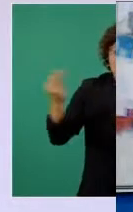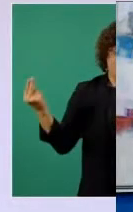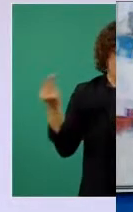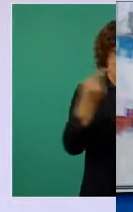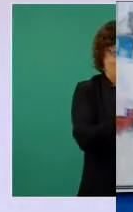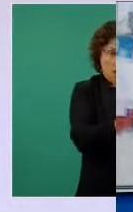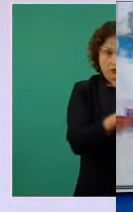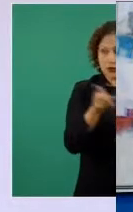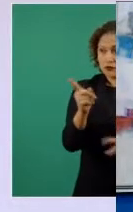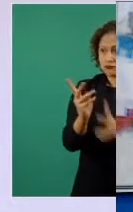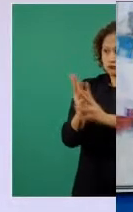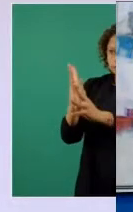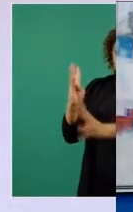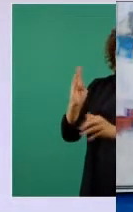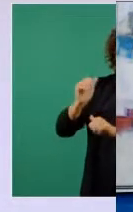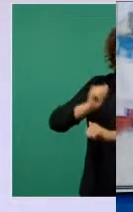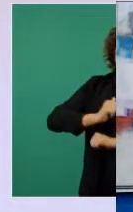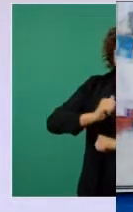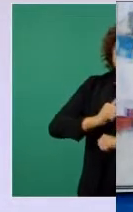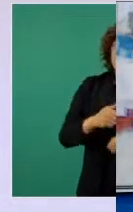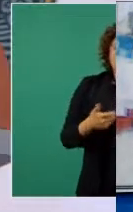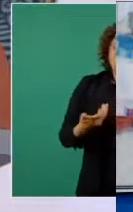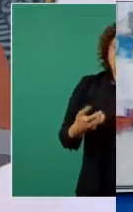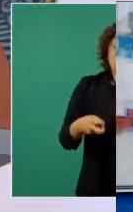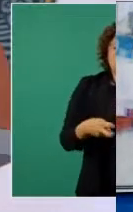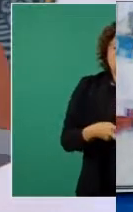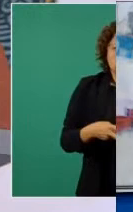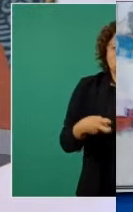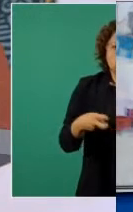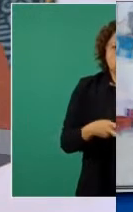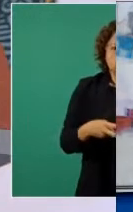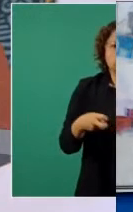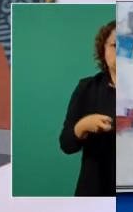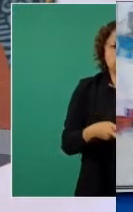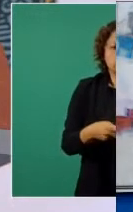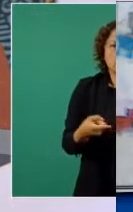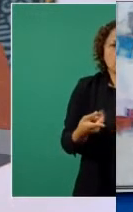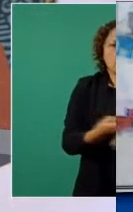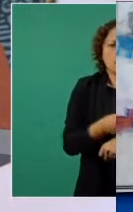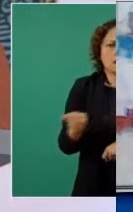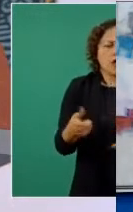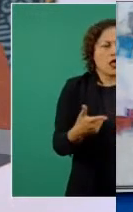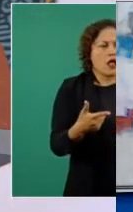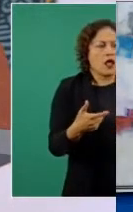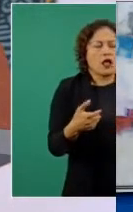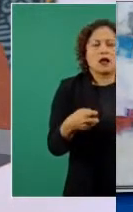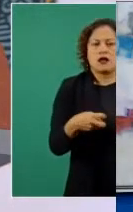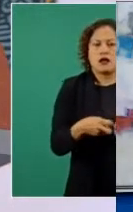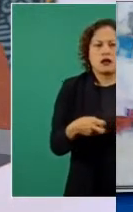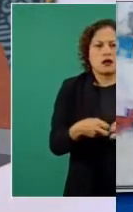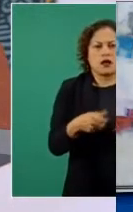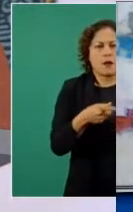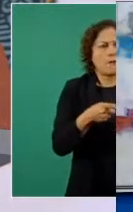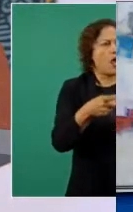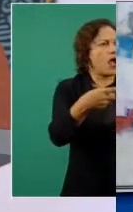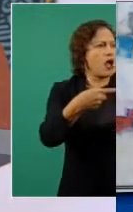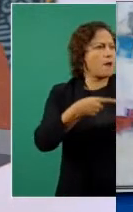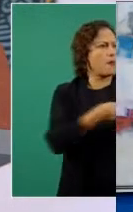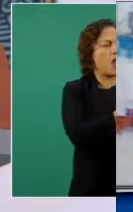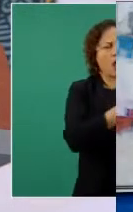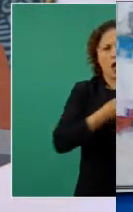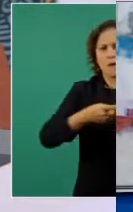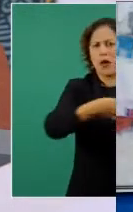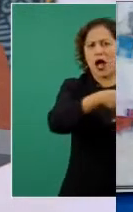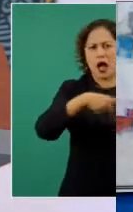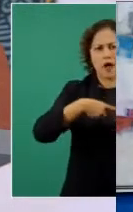Le dieron varios tiros sin matarlo y el sargento del pelotón tuvo